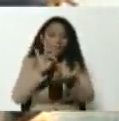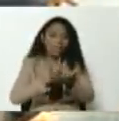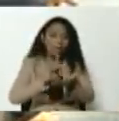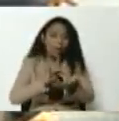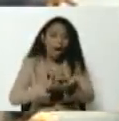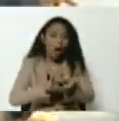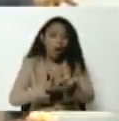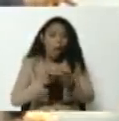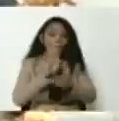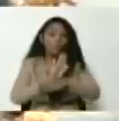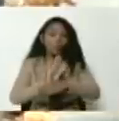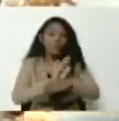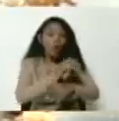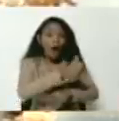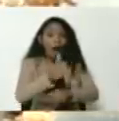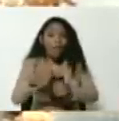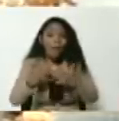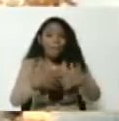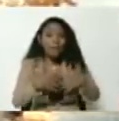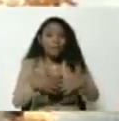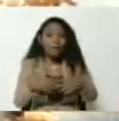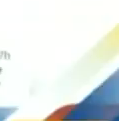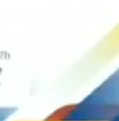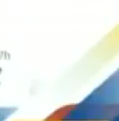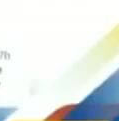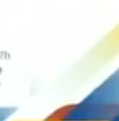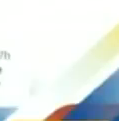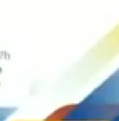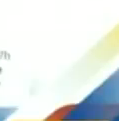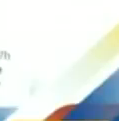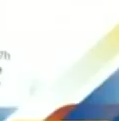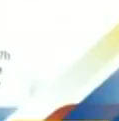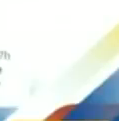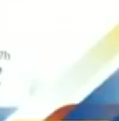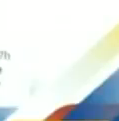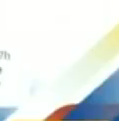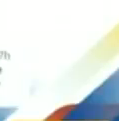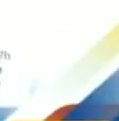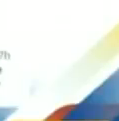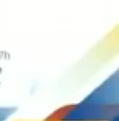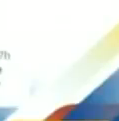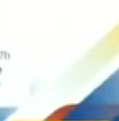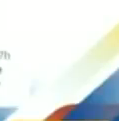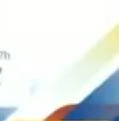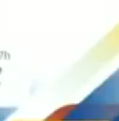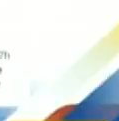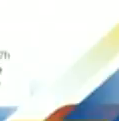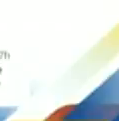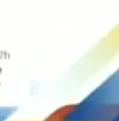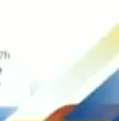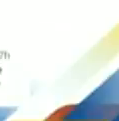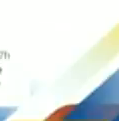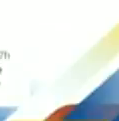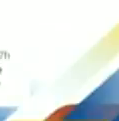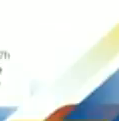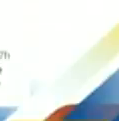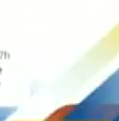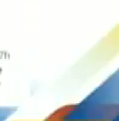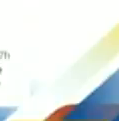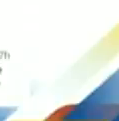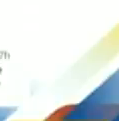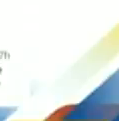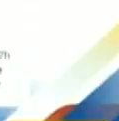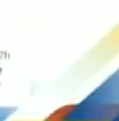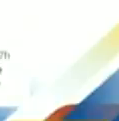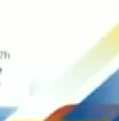la protección de cada empresa recuperada. Eso es una amenaza. Goicochea le está diciendo a Borges: tú también mordiste